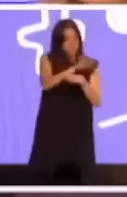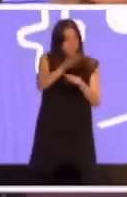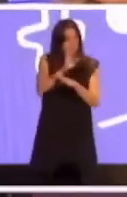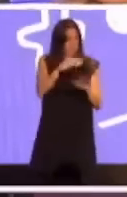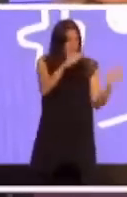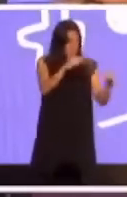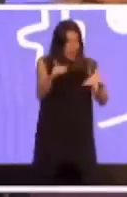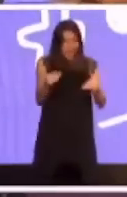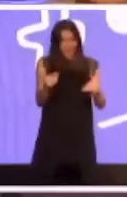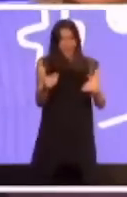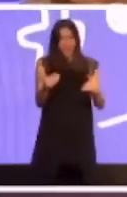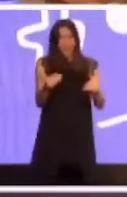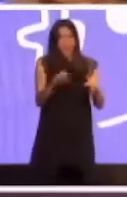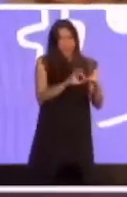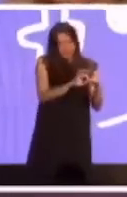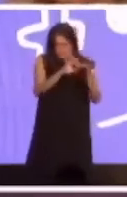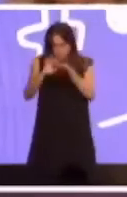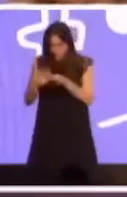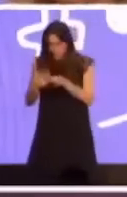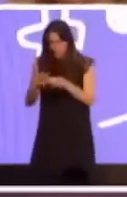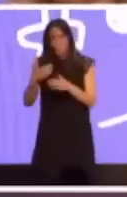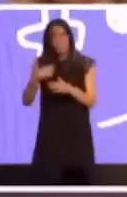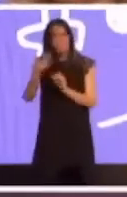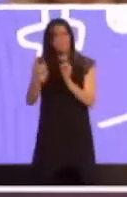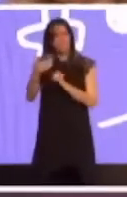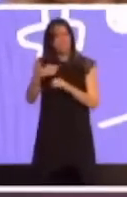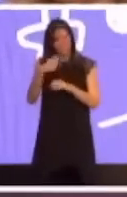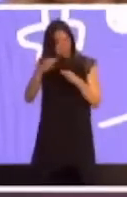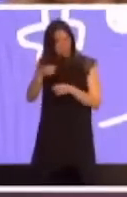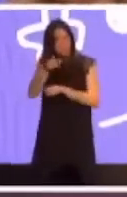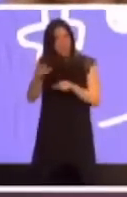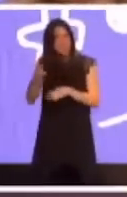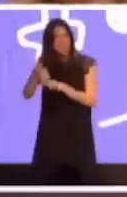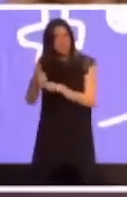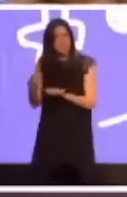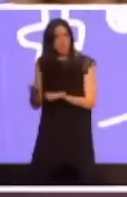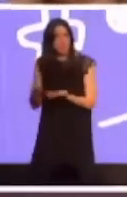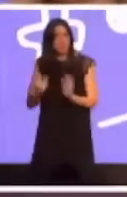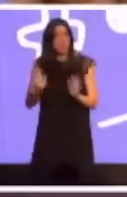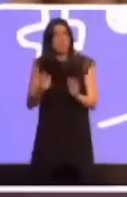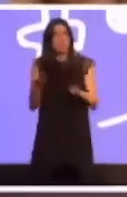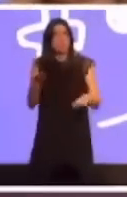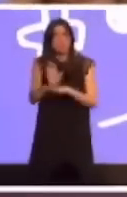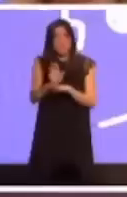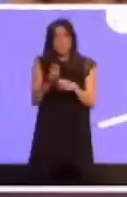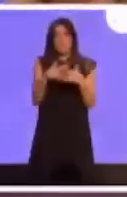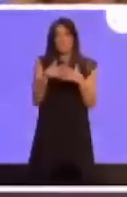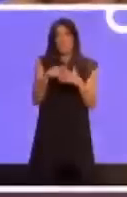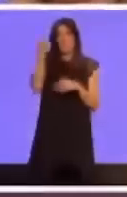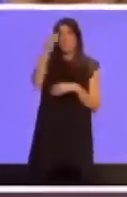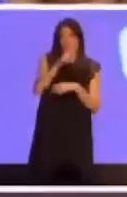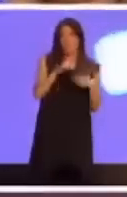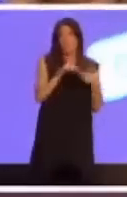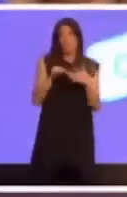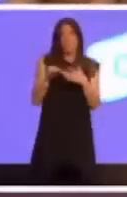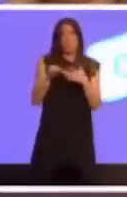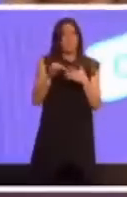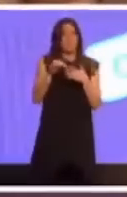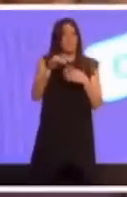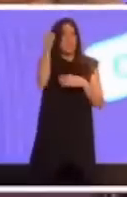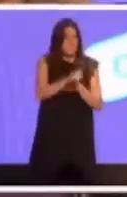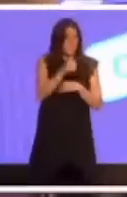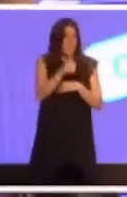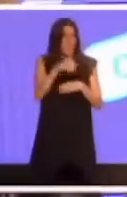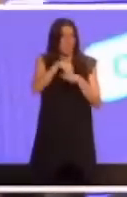acorde a lo que representamos en la población solamente habla de la estructura patriarcal y machista de nuestra sociedad pero